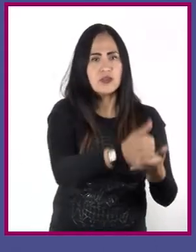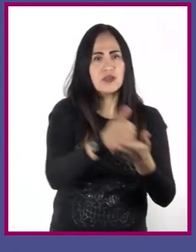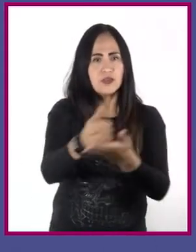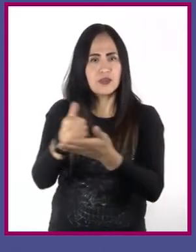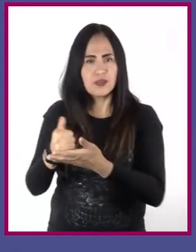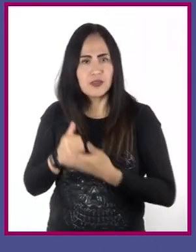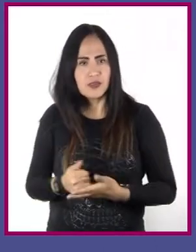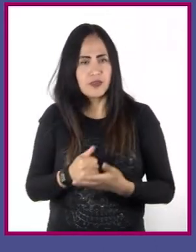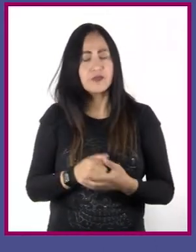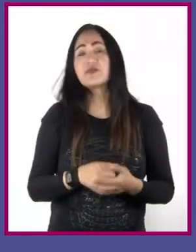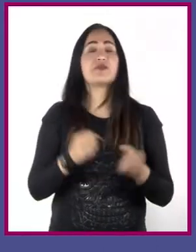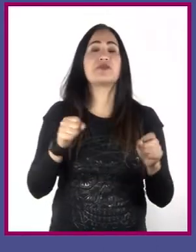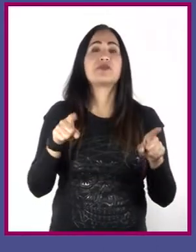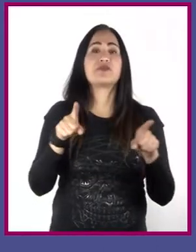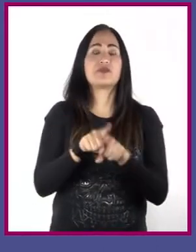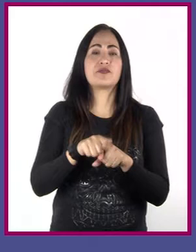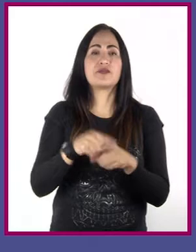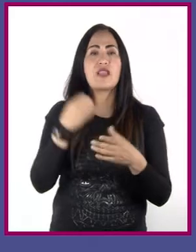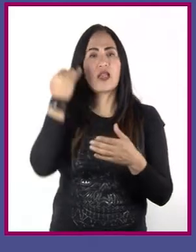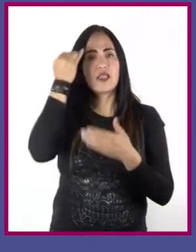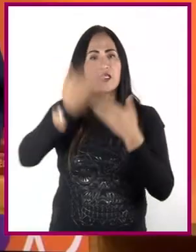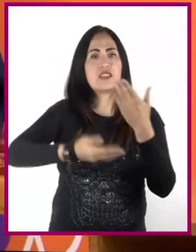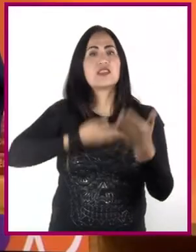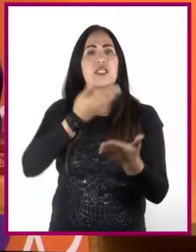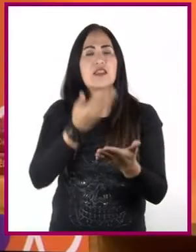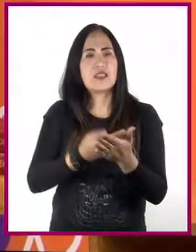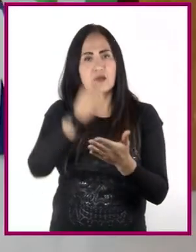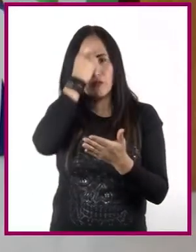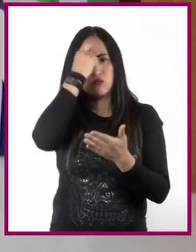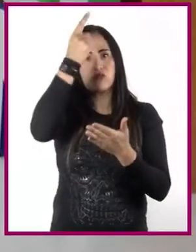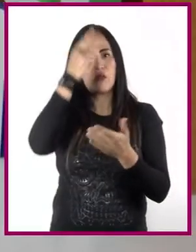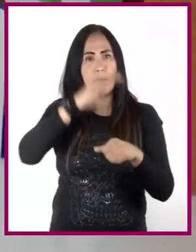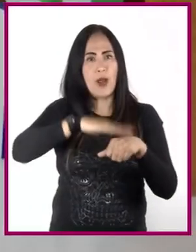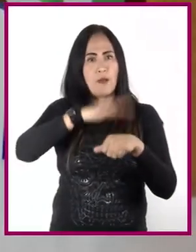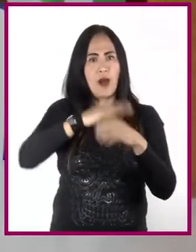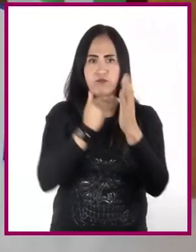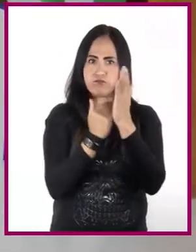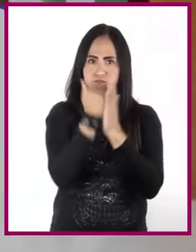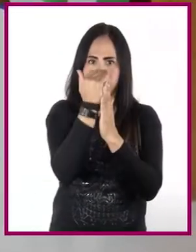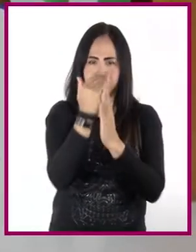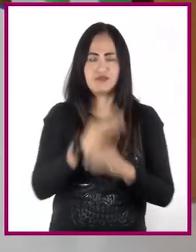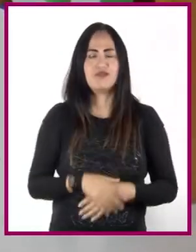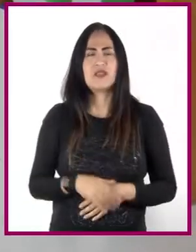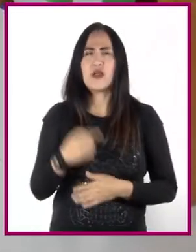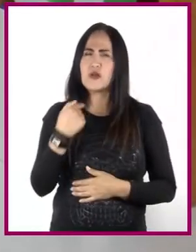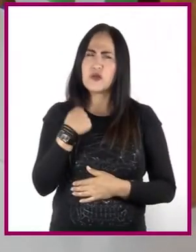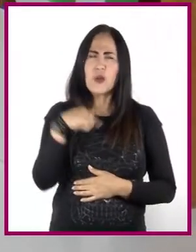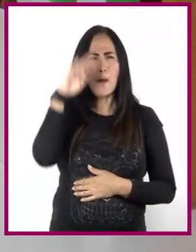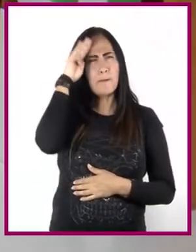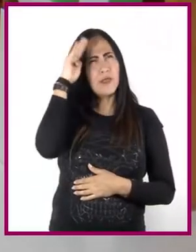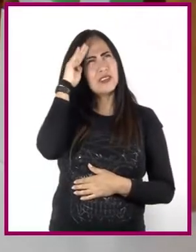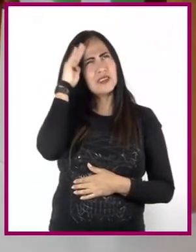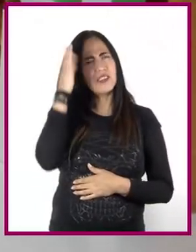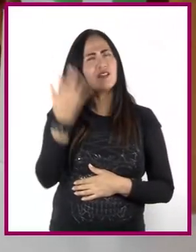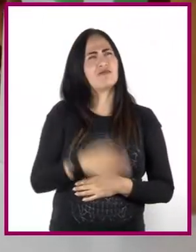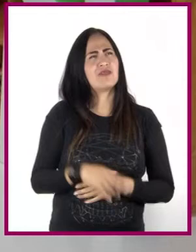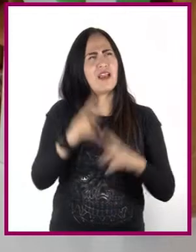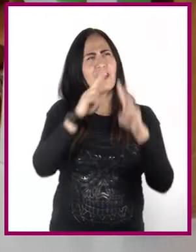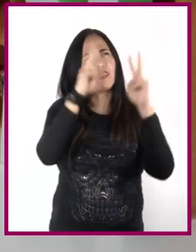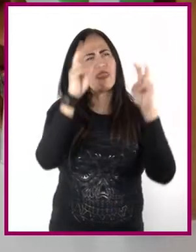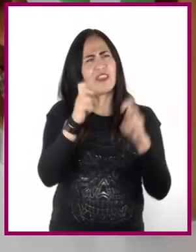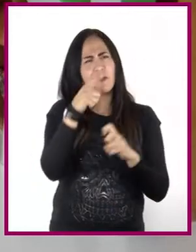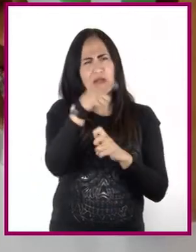e impulsan la iniciativa y la creatividad. Estaba pensando que después de pensar en el tema que